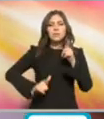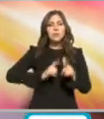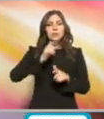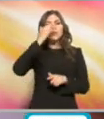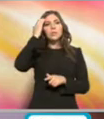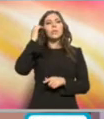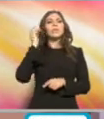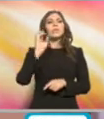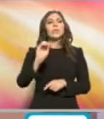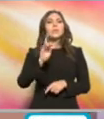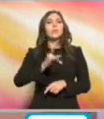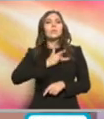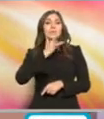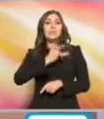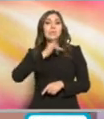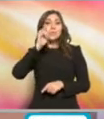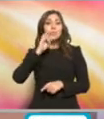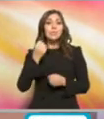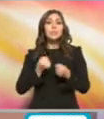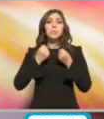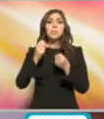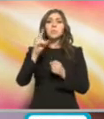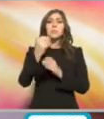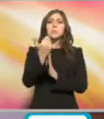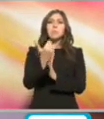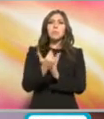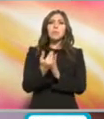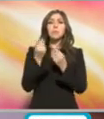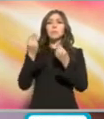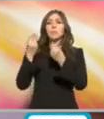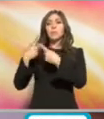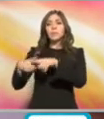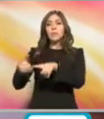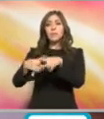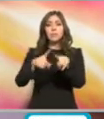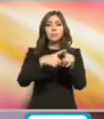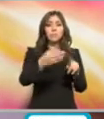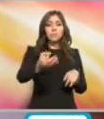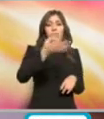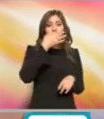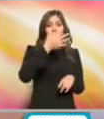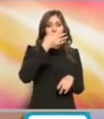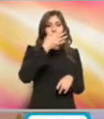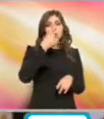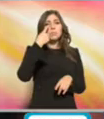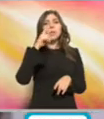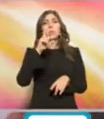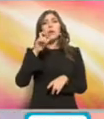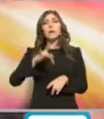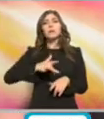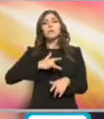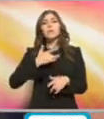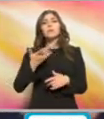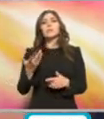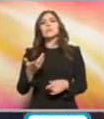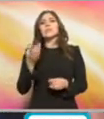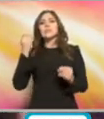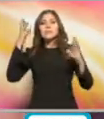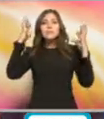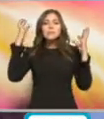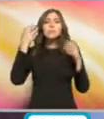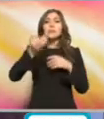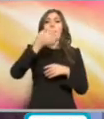un orgasmo menos intenso. Muchos medicamentos antidepresivos, por ejemplo, pueden estar generando este